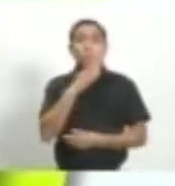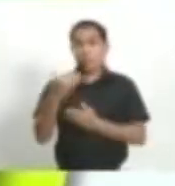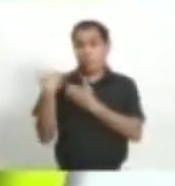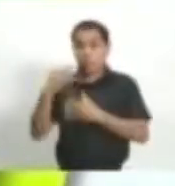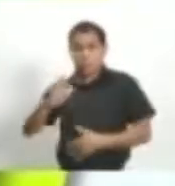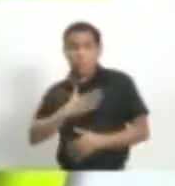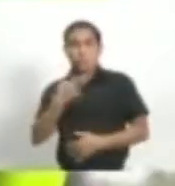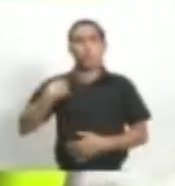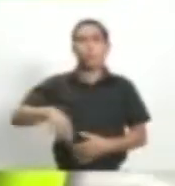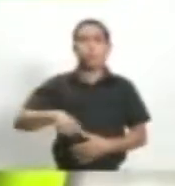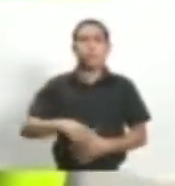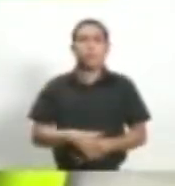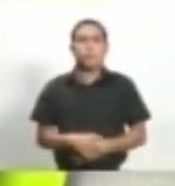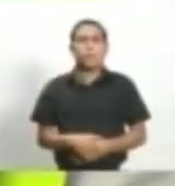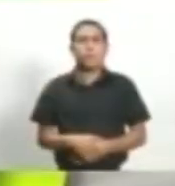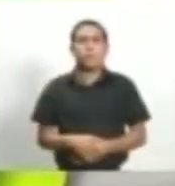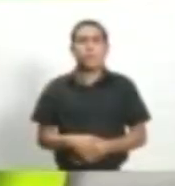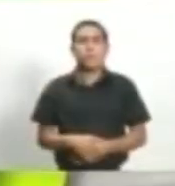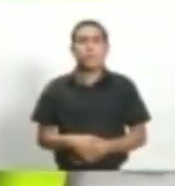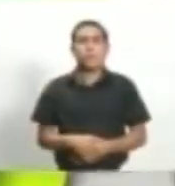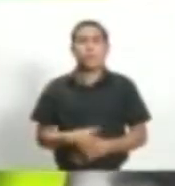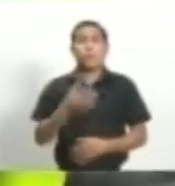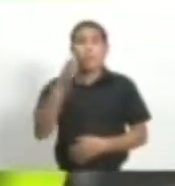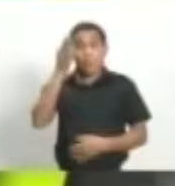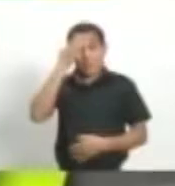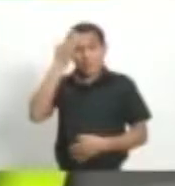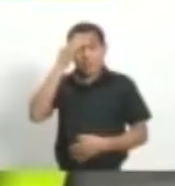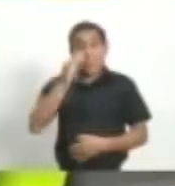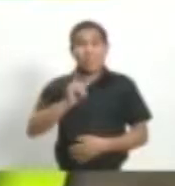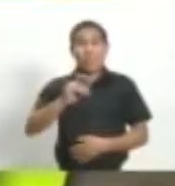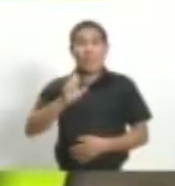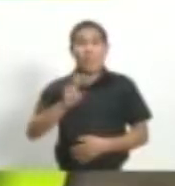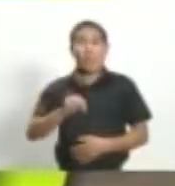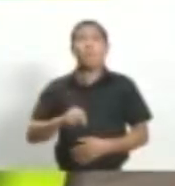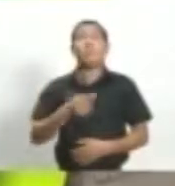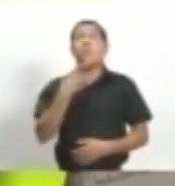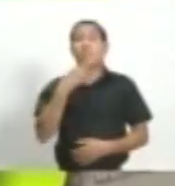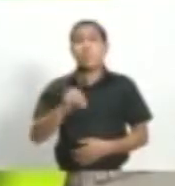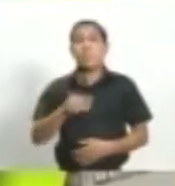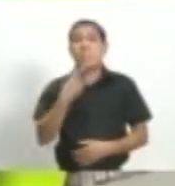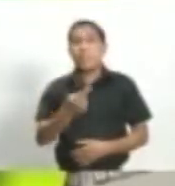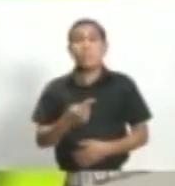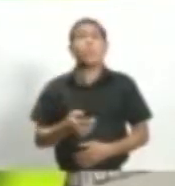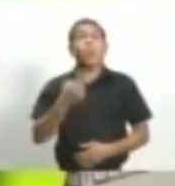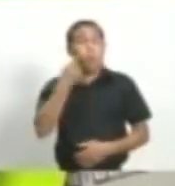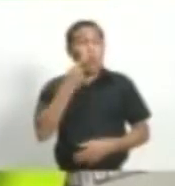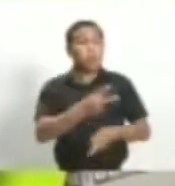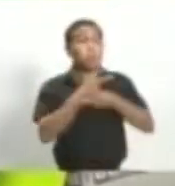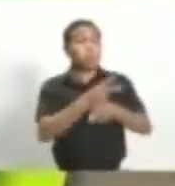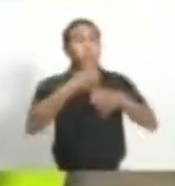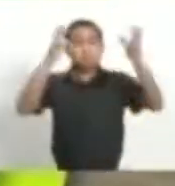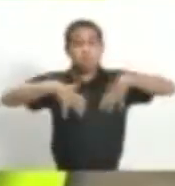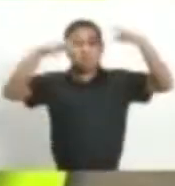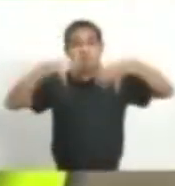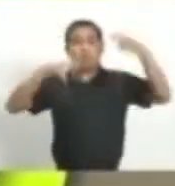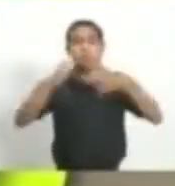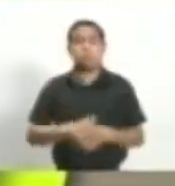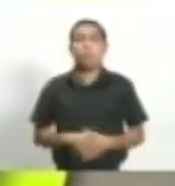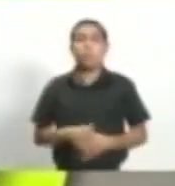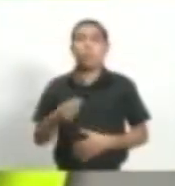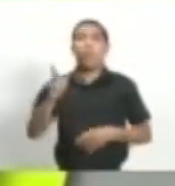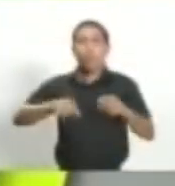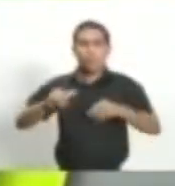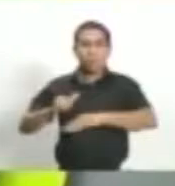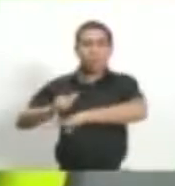esta vigilancia. IDEAN advierte por recrudecimiento de lluvias. Factores climatológicos ocasionaron retrasos en vuelos